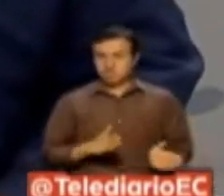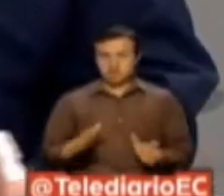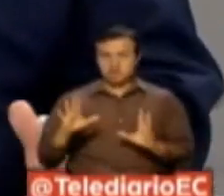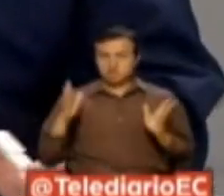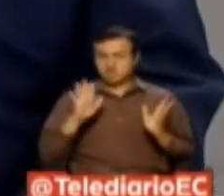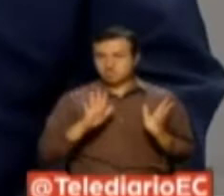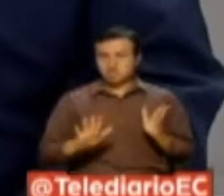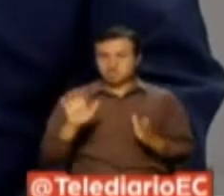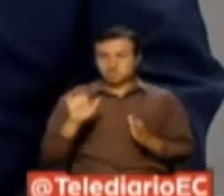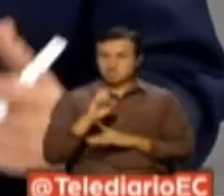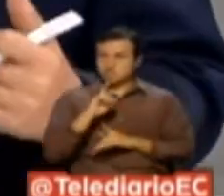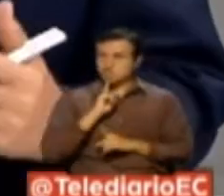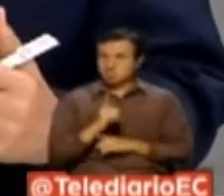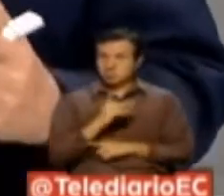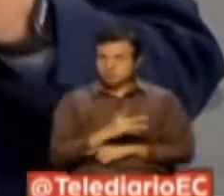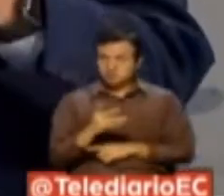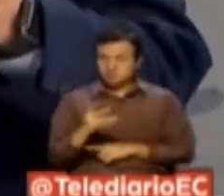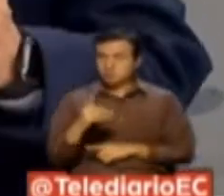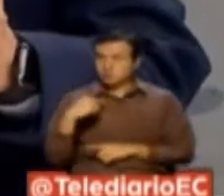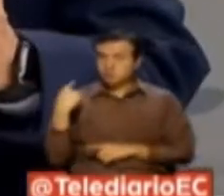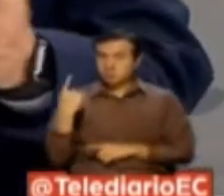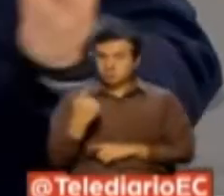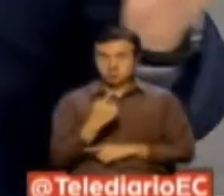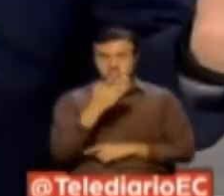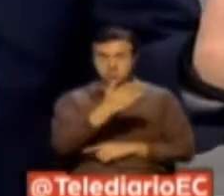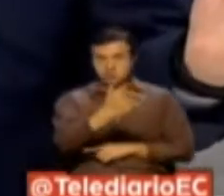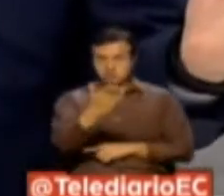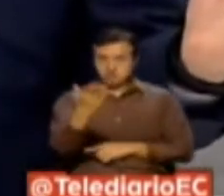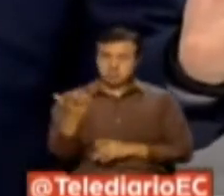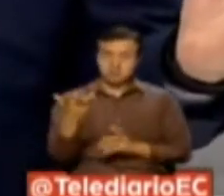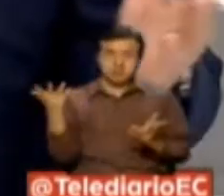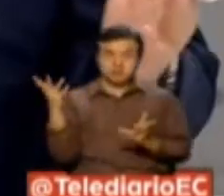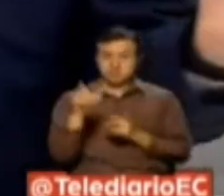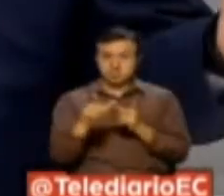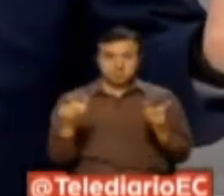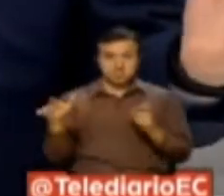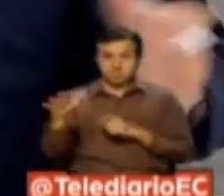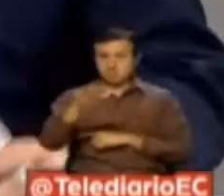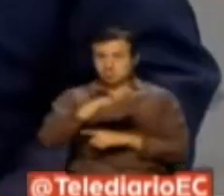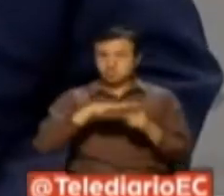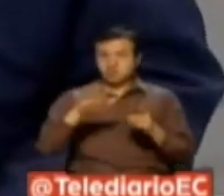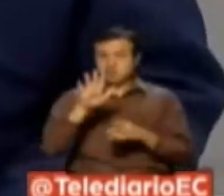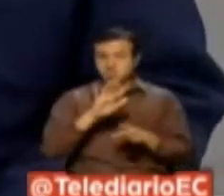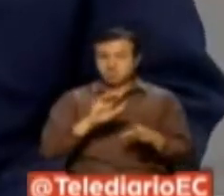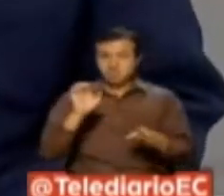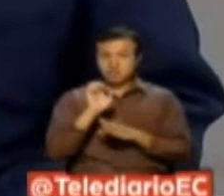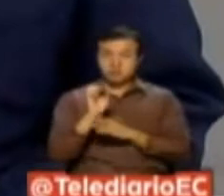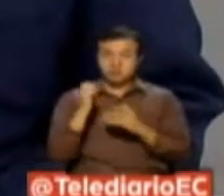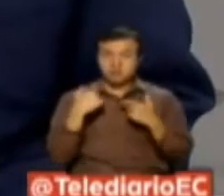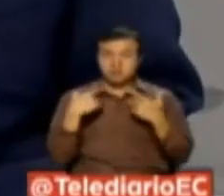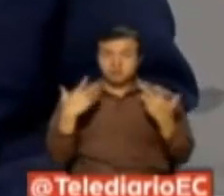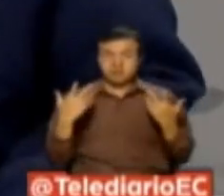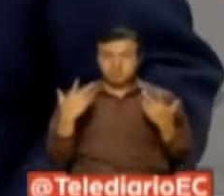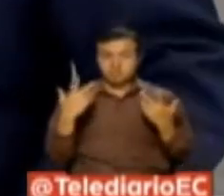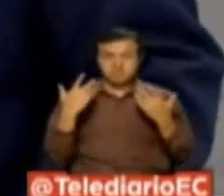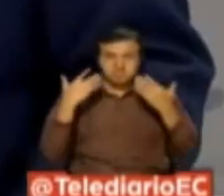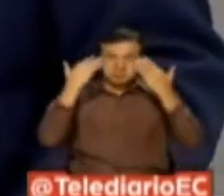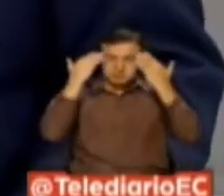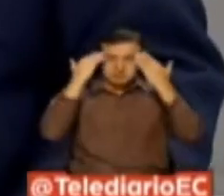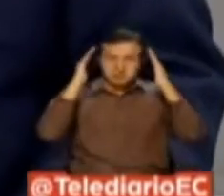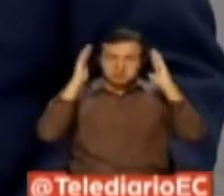en el país con toda seguridad nosotros ustedes la audiencia el país no nos hubiéramos enterado